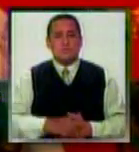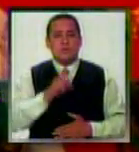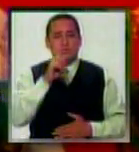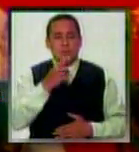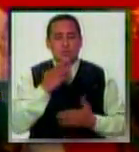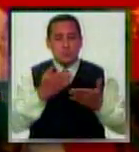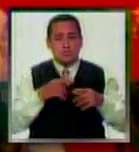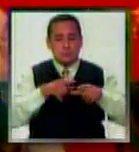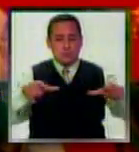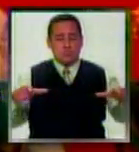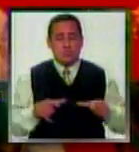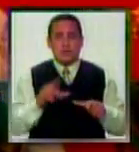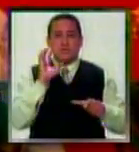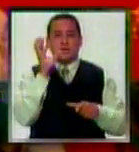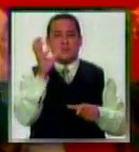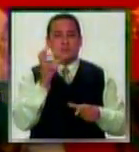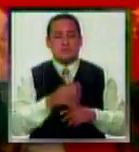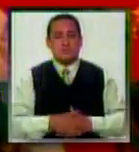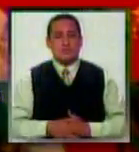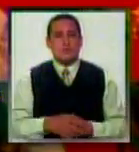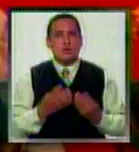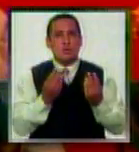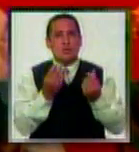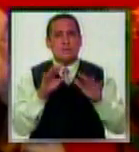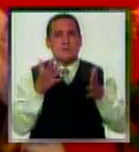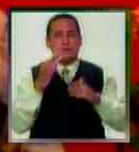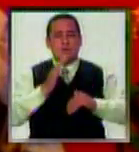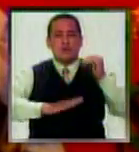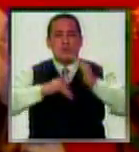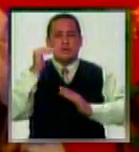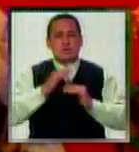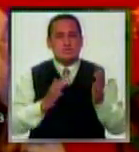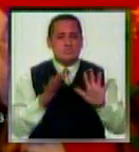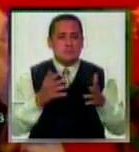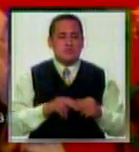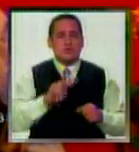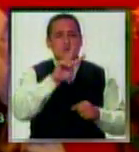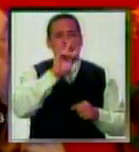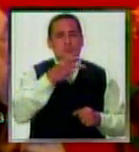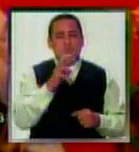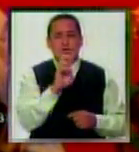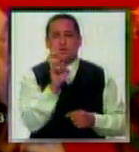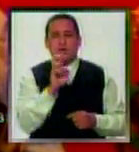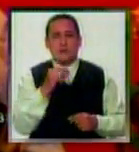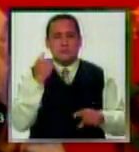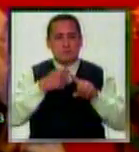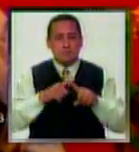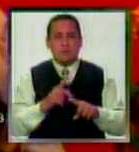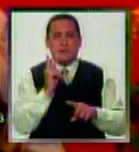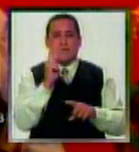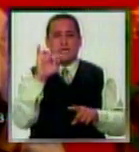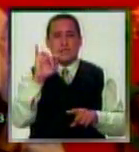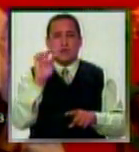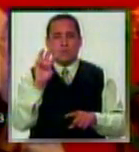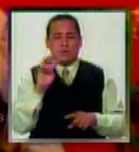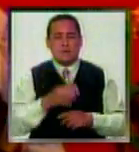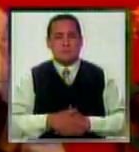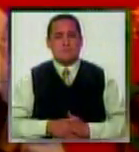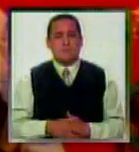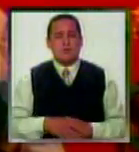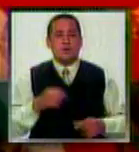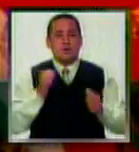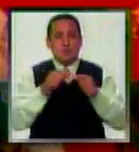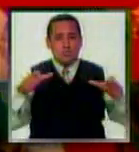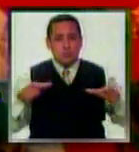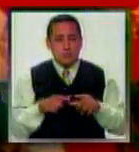central hidroeléctrica cuesta en construcción alrededor de $2,000 por kilovatio. Con las